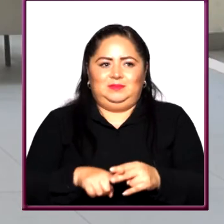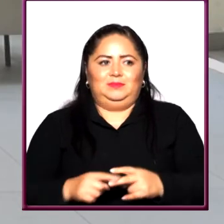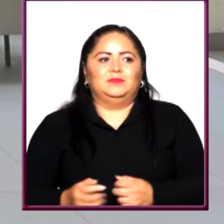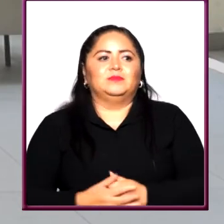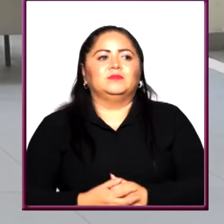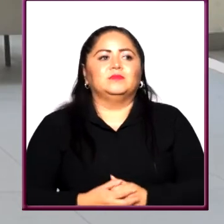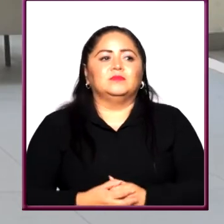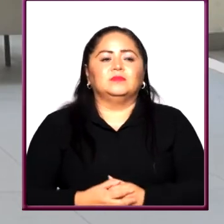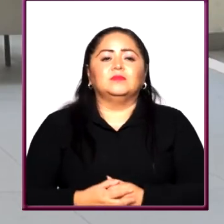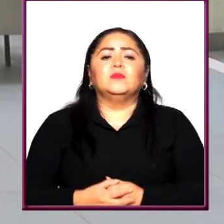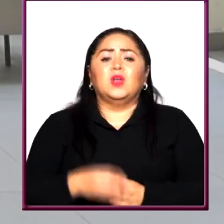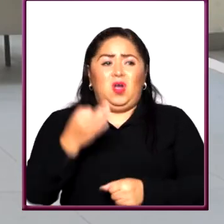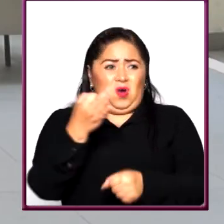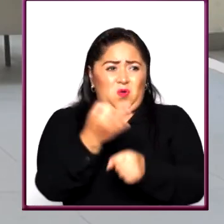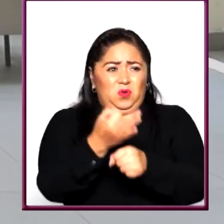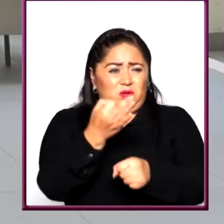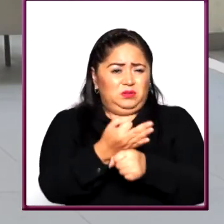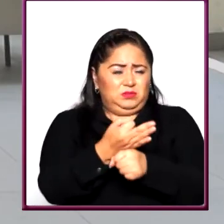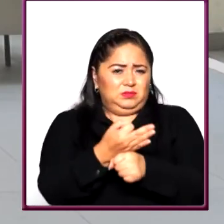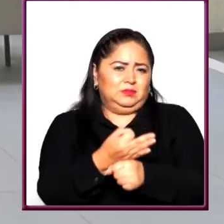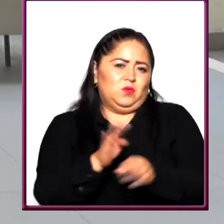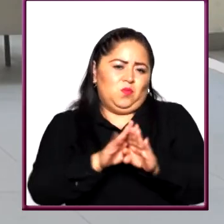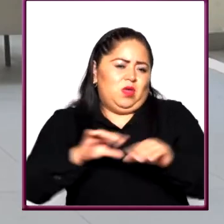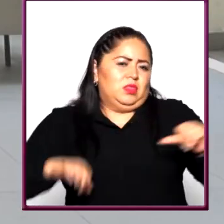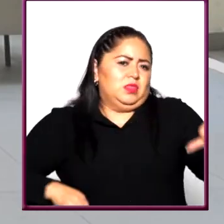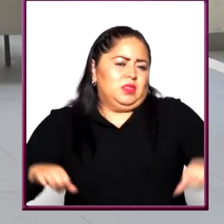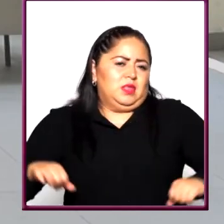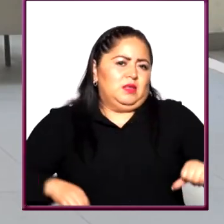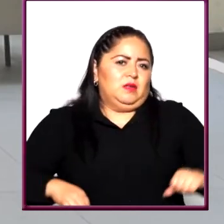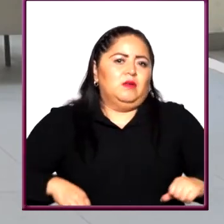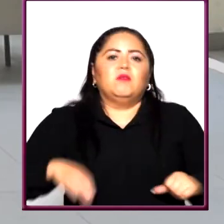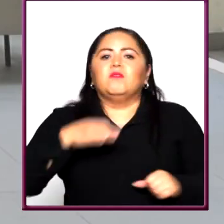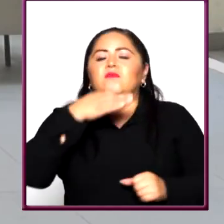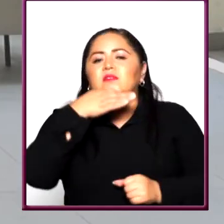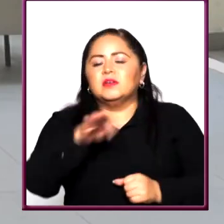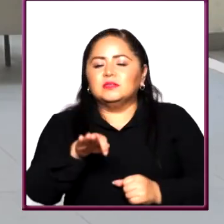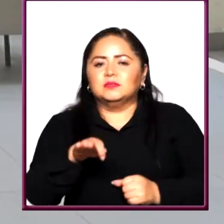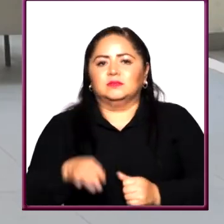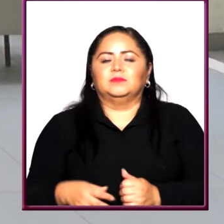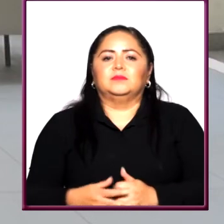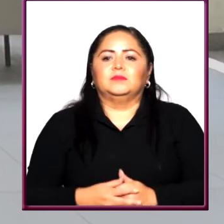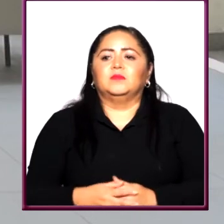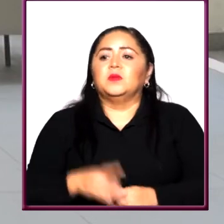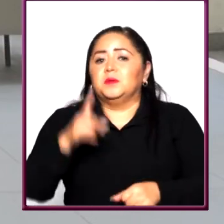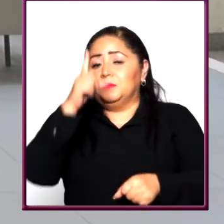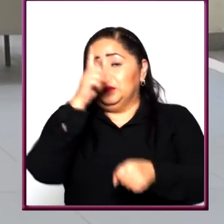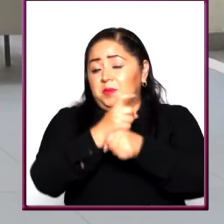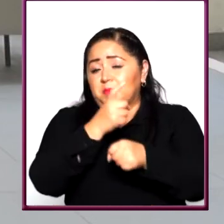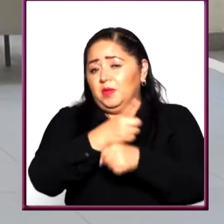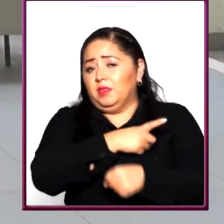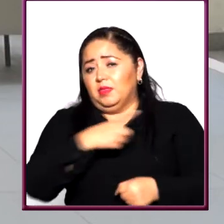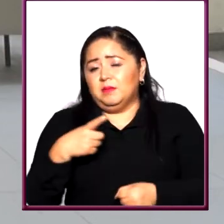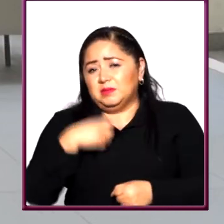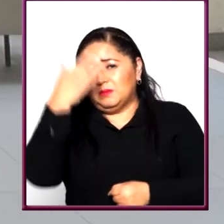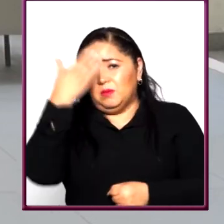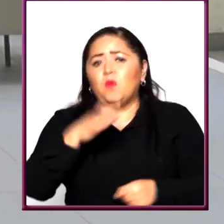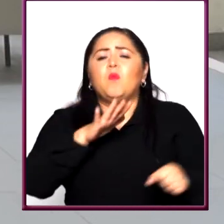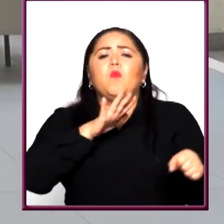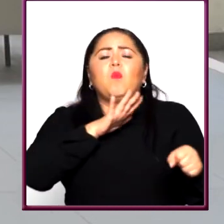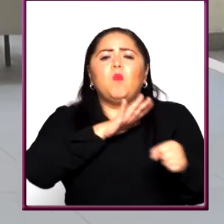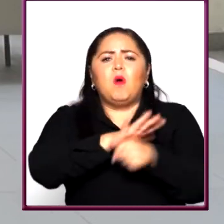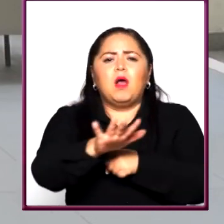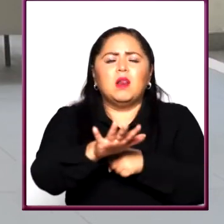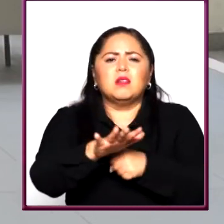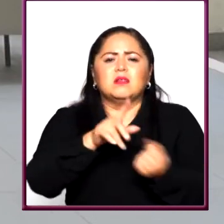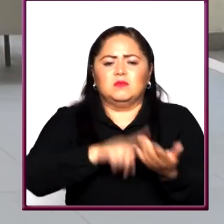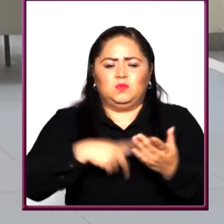al ritmo. En esta ocasión va a ser la actividad Fiesta Aymara. Lo primero que debemos saber, ¿cuáles